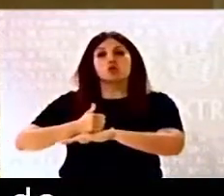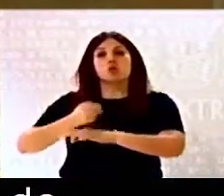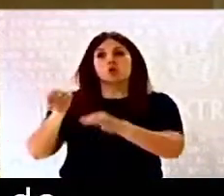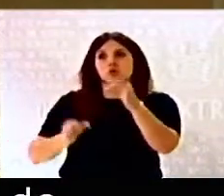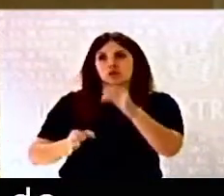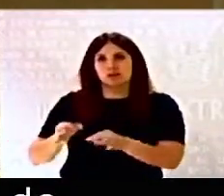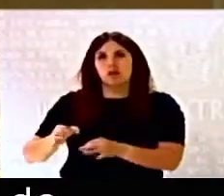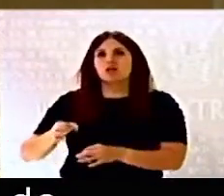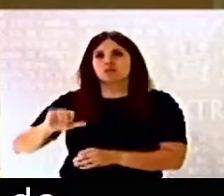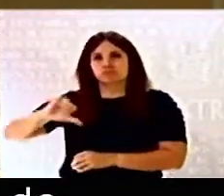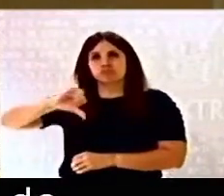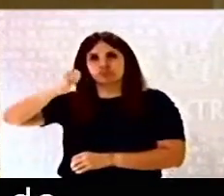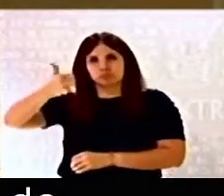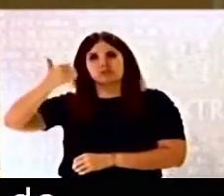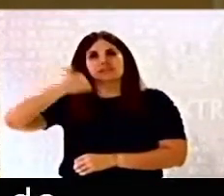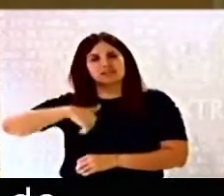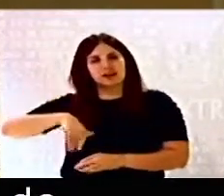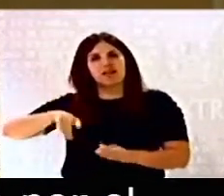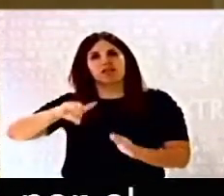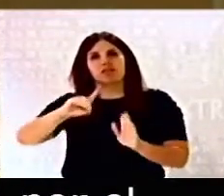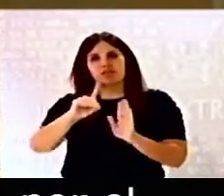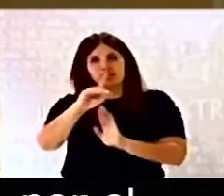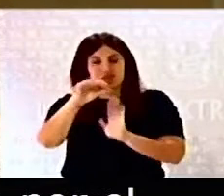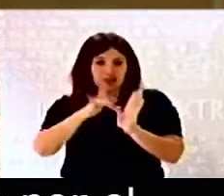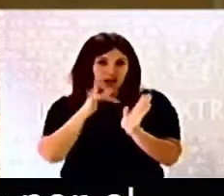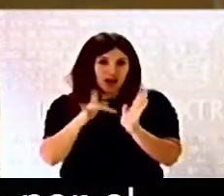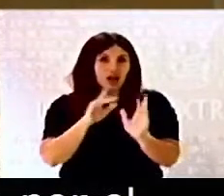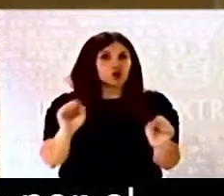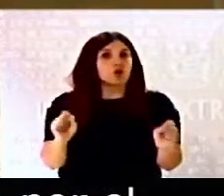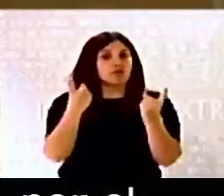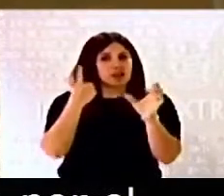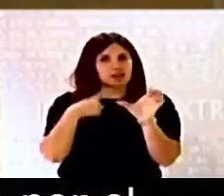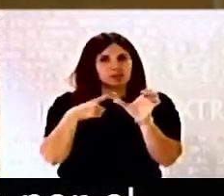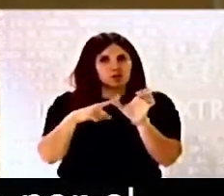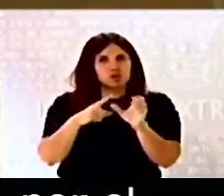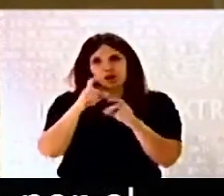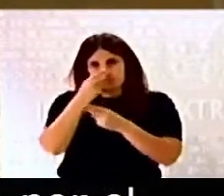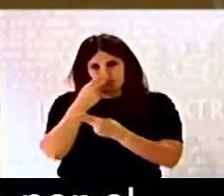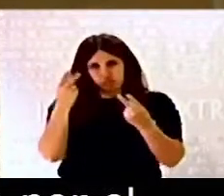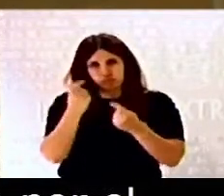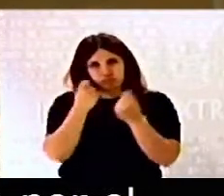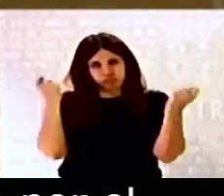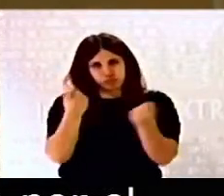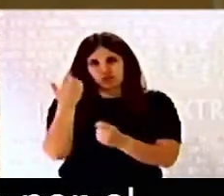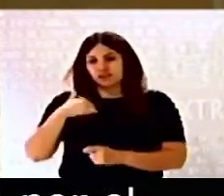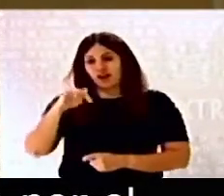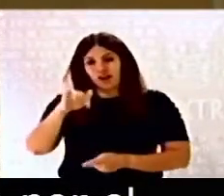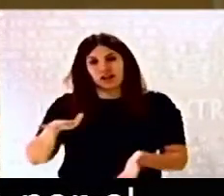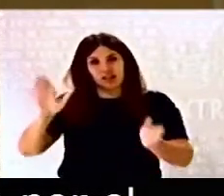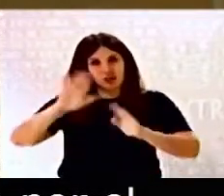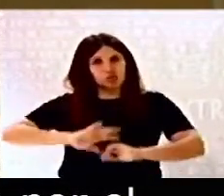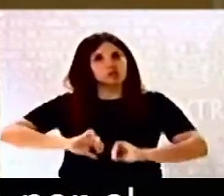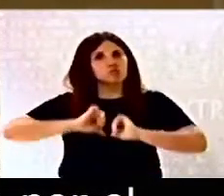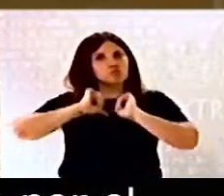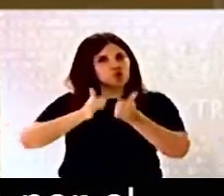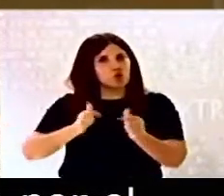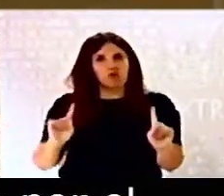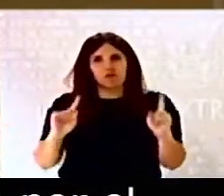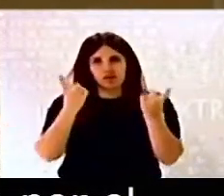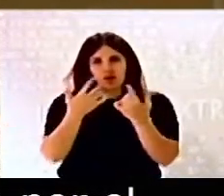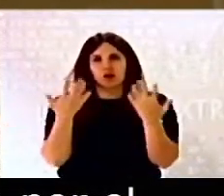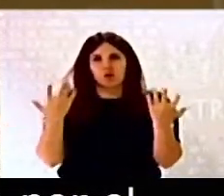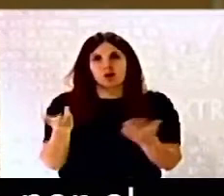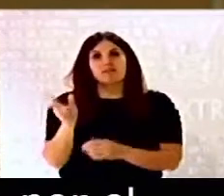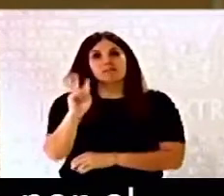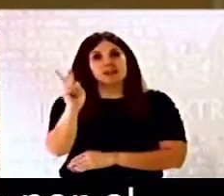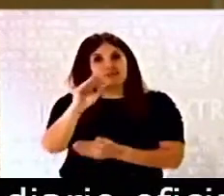están publicados en el Diario Oficial de Extremadura, con lo cual entrará en vigor en esta noche la perimetración. Las localidades son